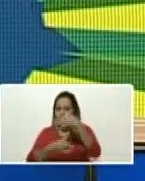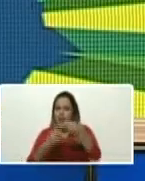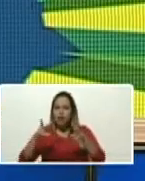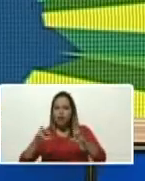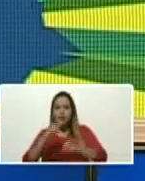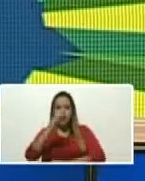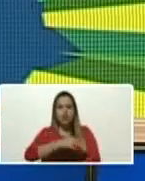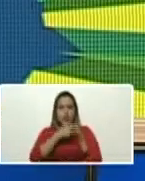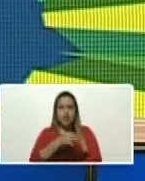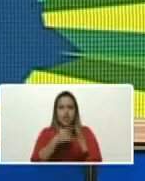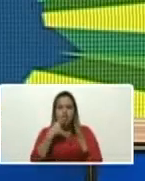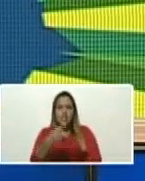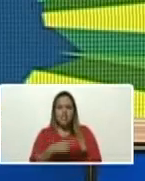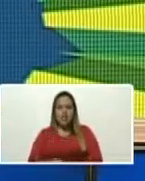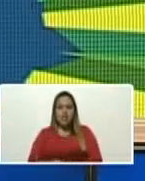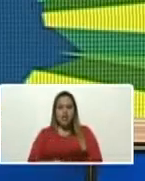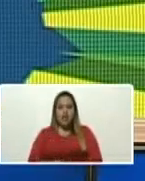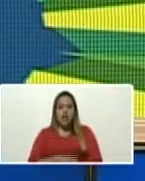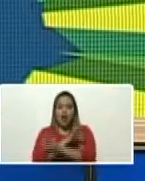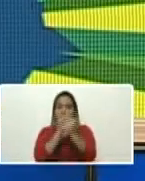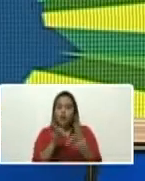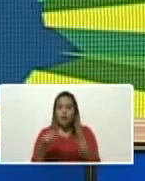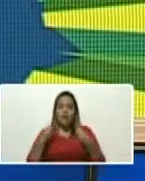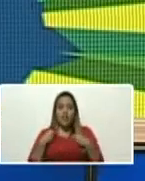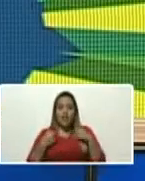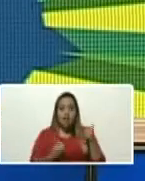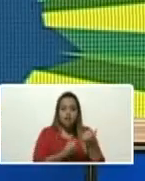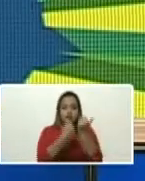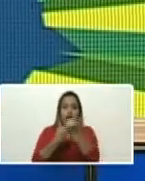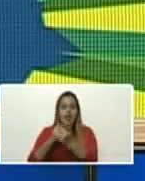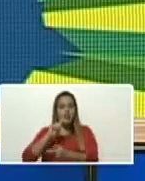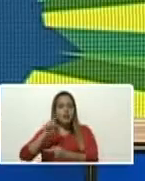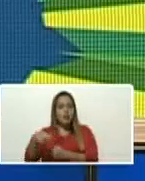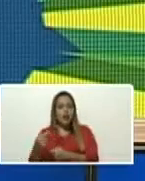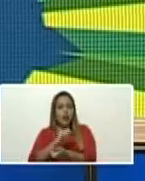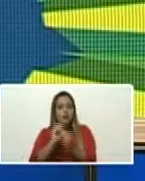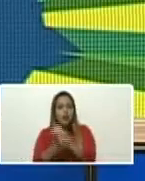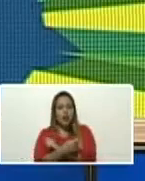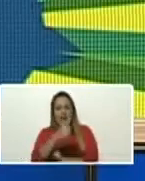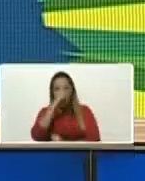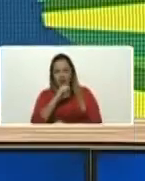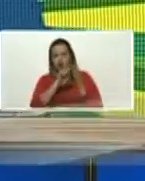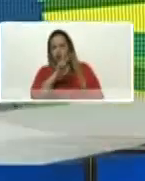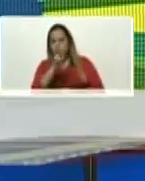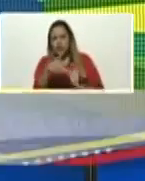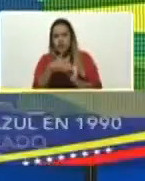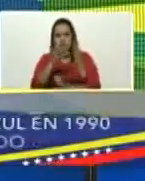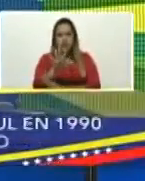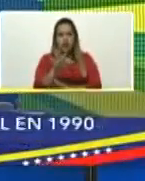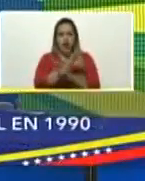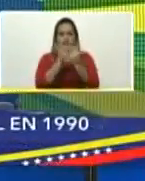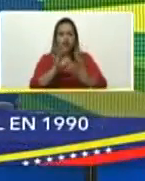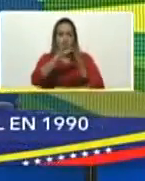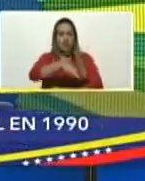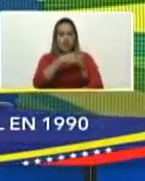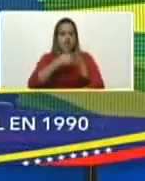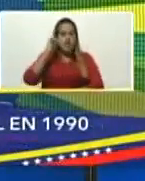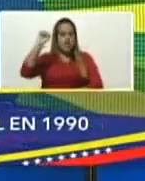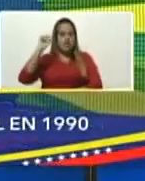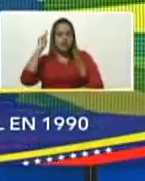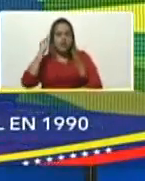sociedad y la llama el modo de vida solidario, que después se convirtió en el año 2005 en el modelo socialista